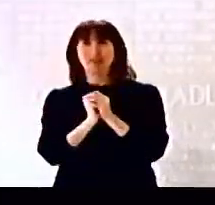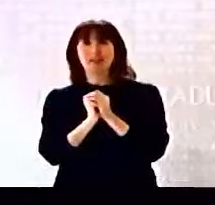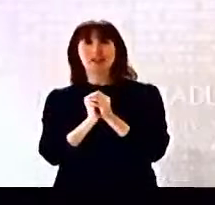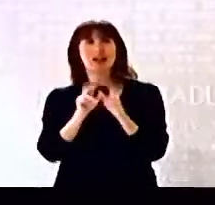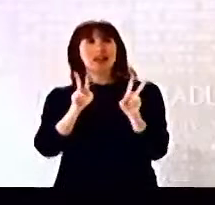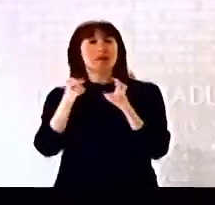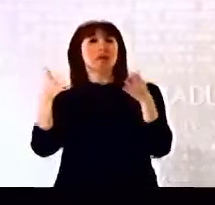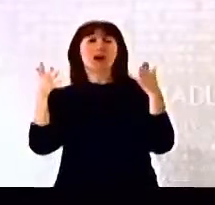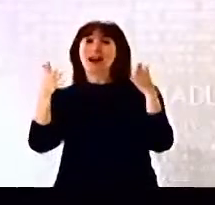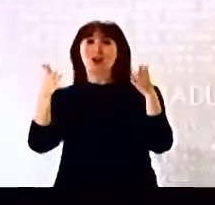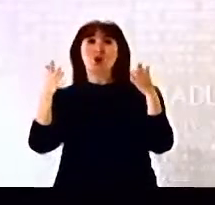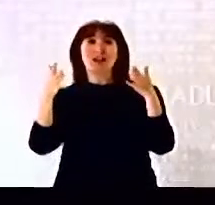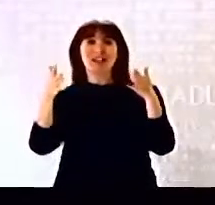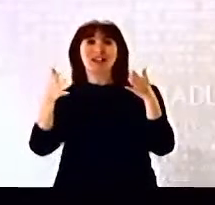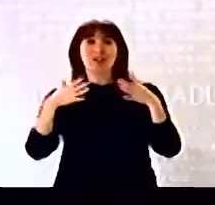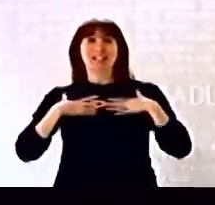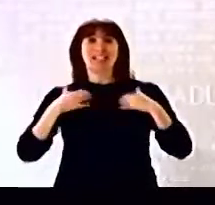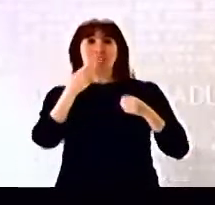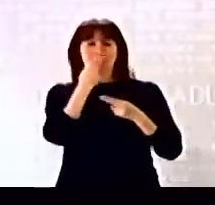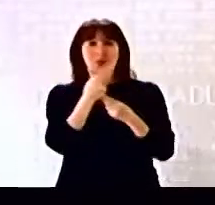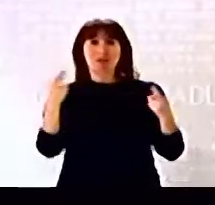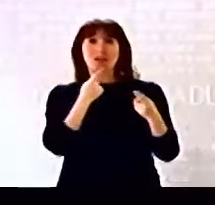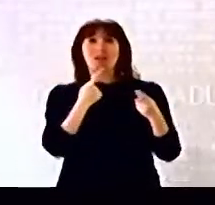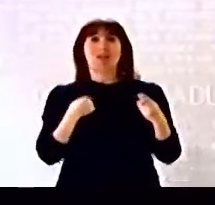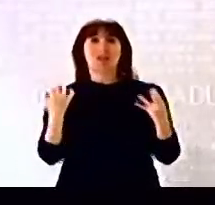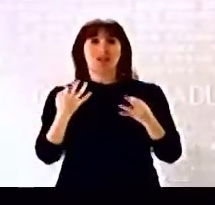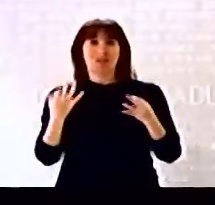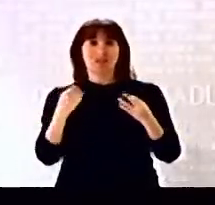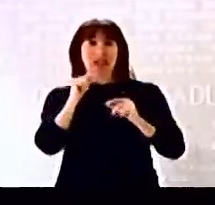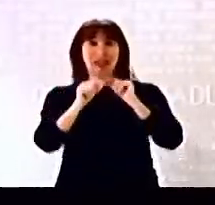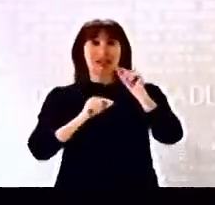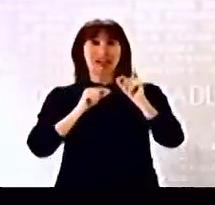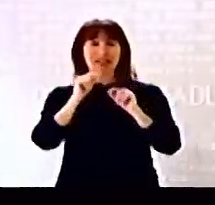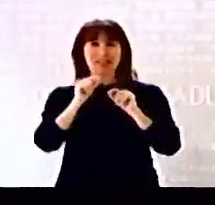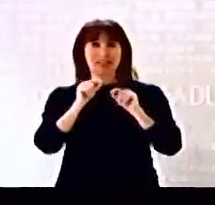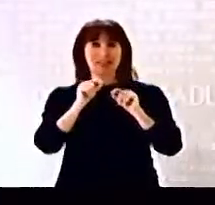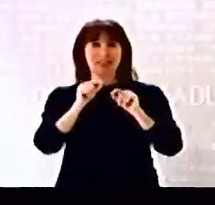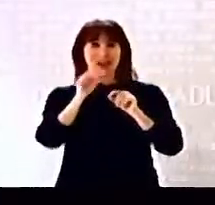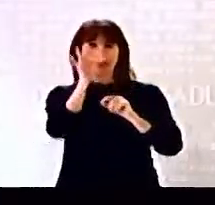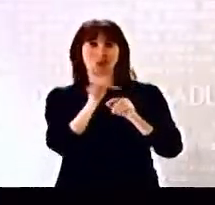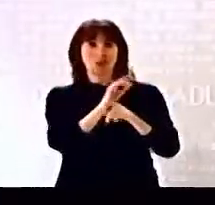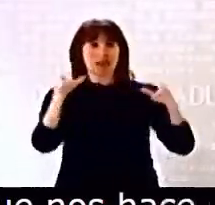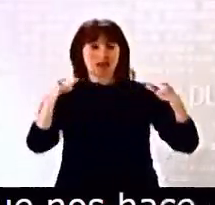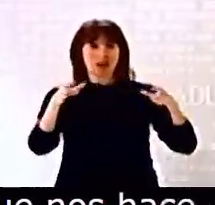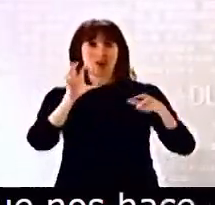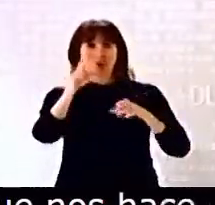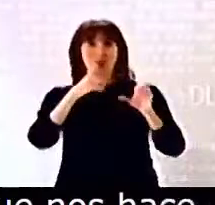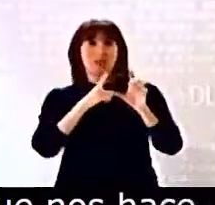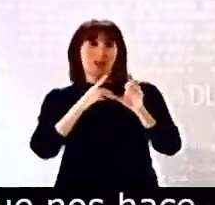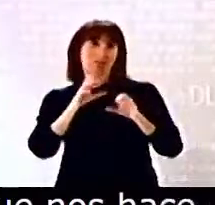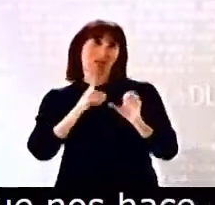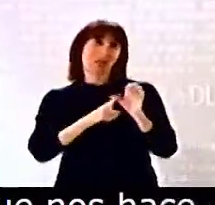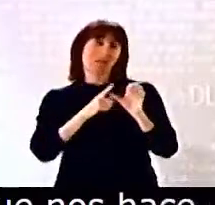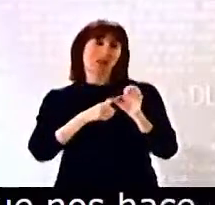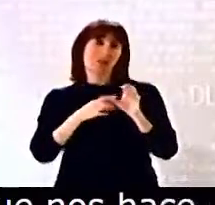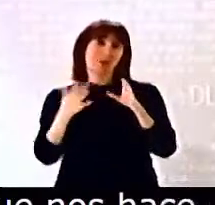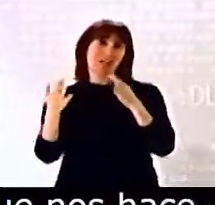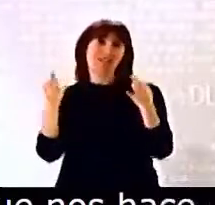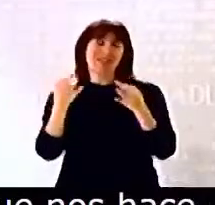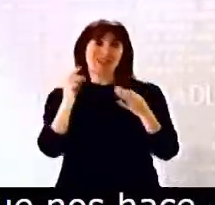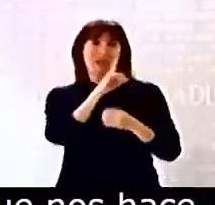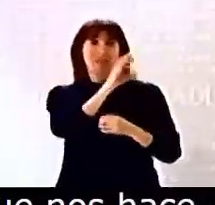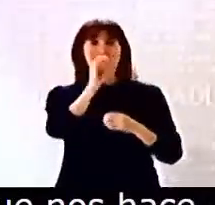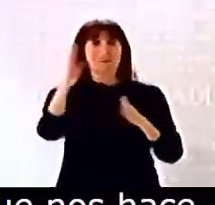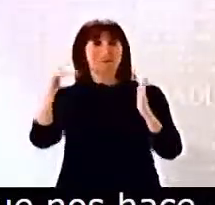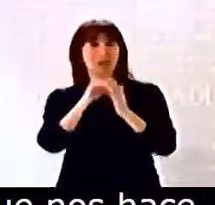Las recomendaciones que nos hace Salud Pública es que la incidencia acumulada en la comunidad autónoma esté rondando los 500 casos por cada